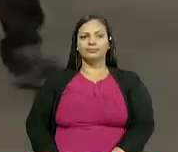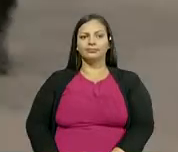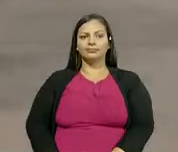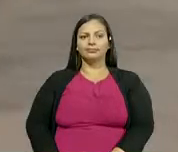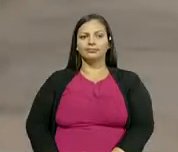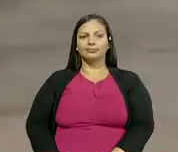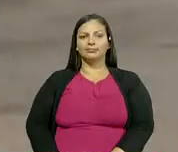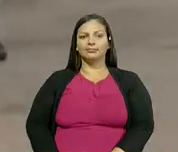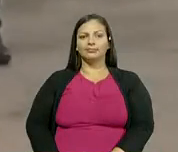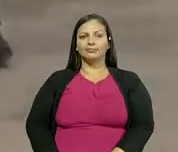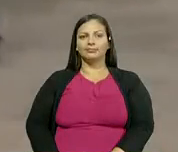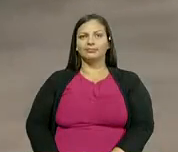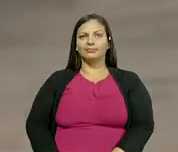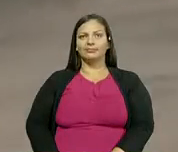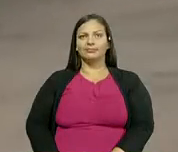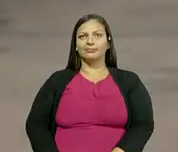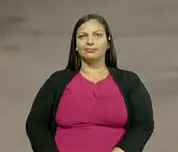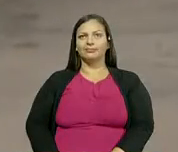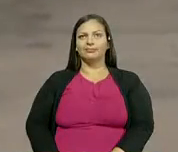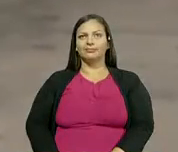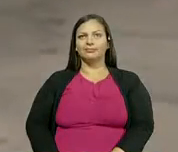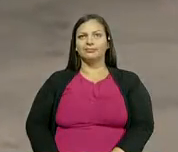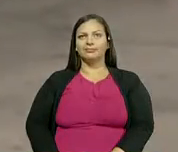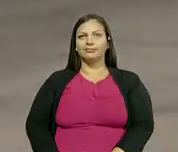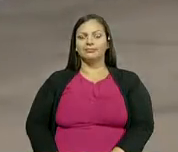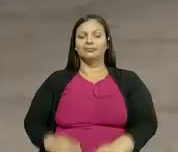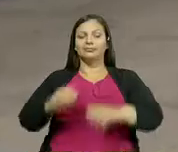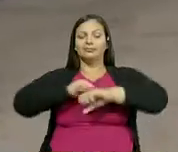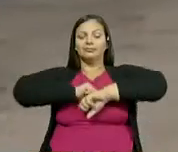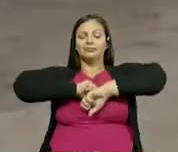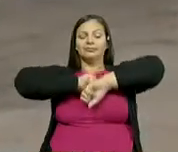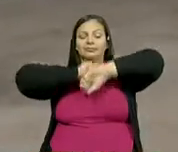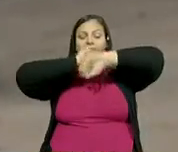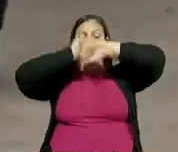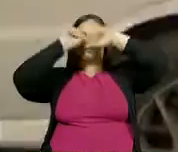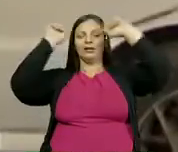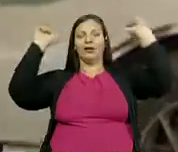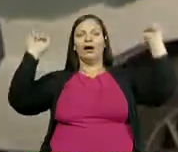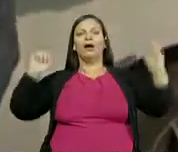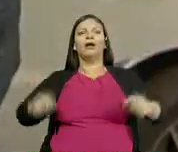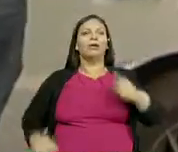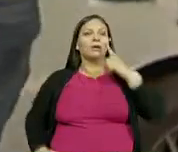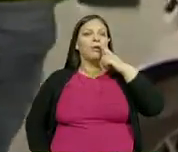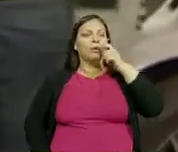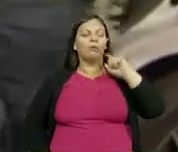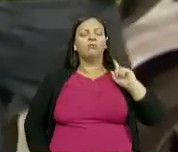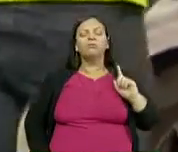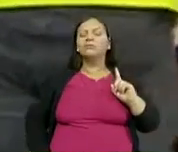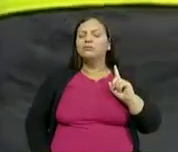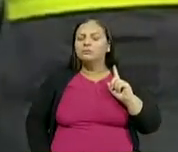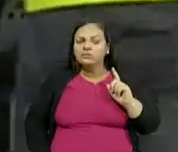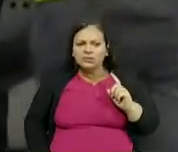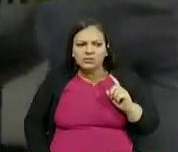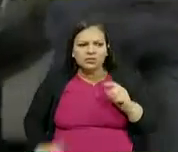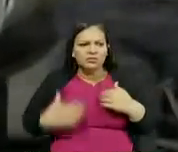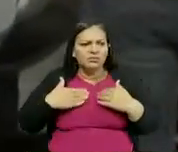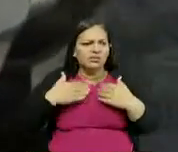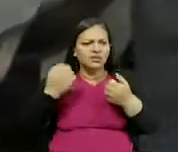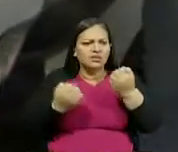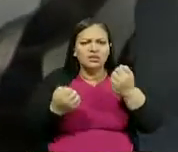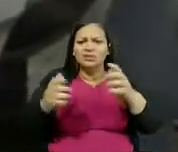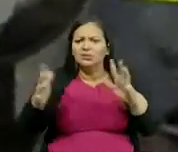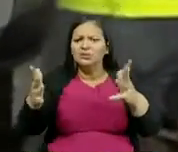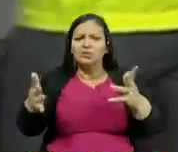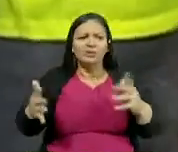El propietario, cuando se despierta, se percata que su carro no estaba y avisó rápidamente a la policía, que en cuestión de